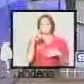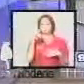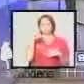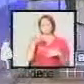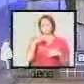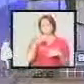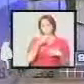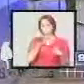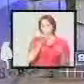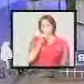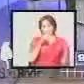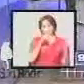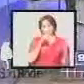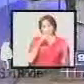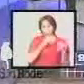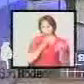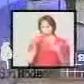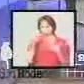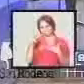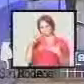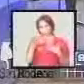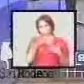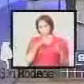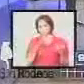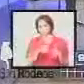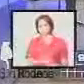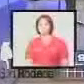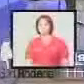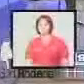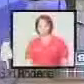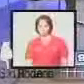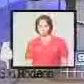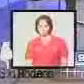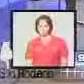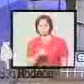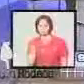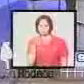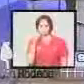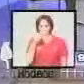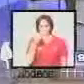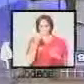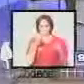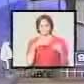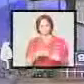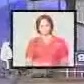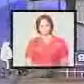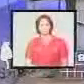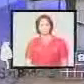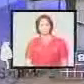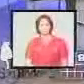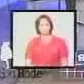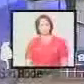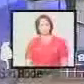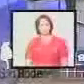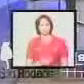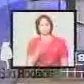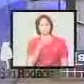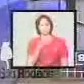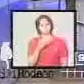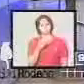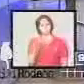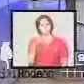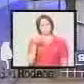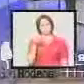buenas noches, don Elber de Santana. Buenas noches. Hola. Buenas noches. ¿Cómo está? Gracias a Dios, bien.